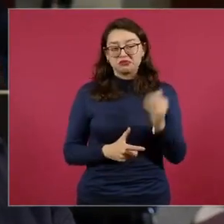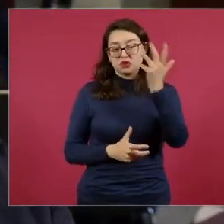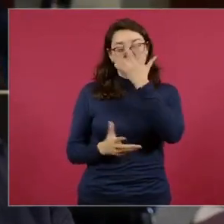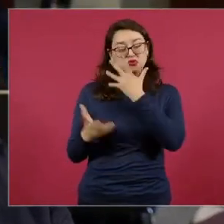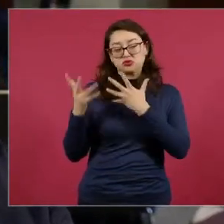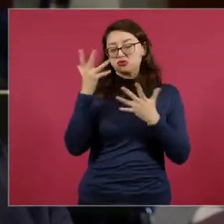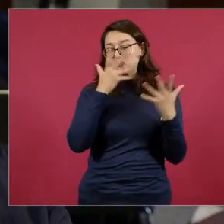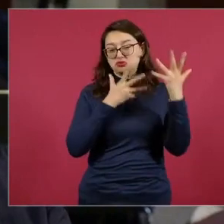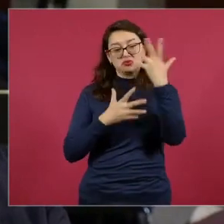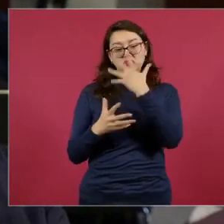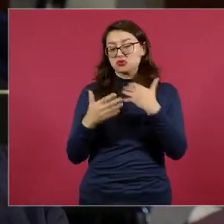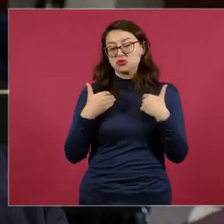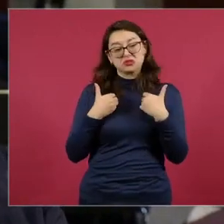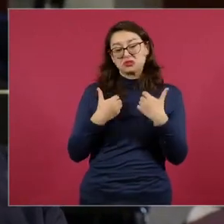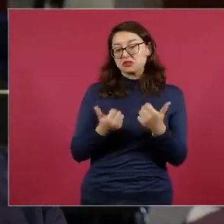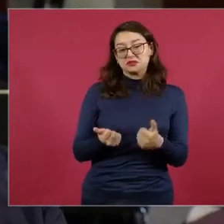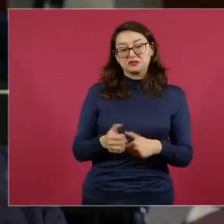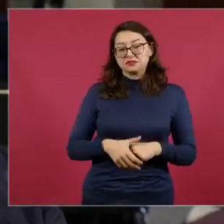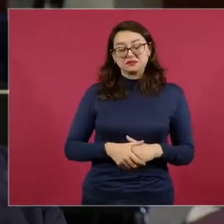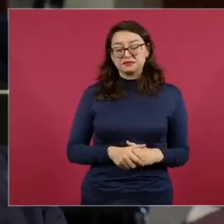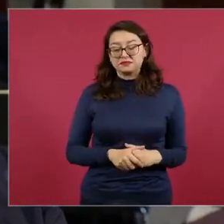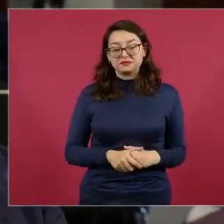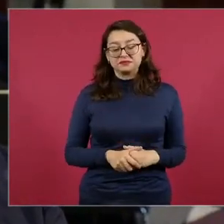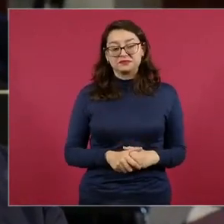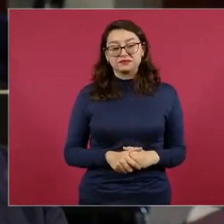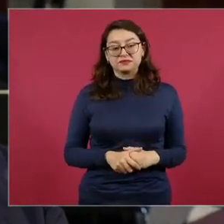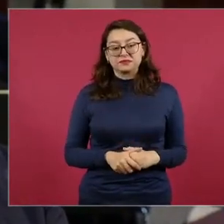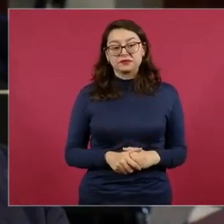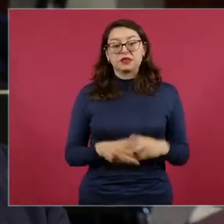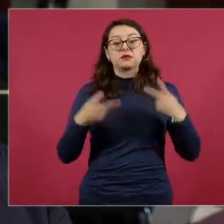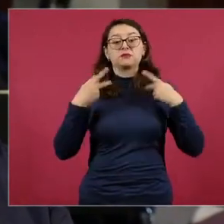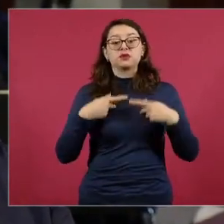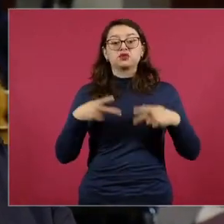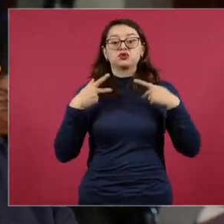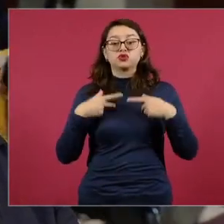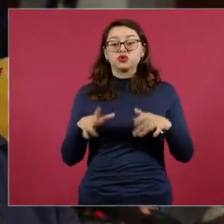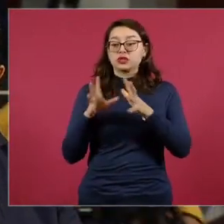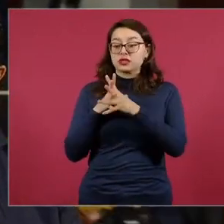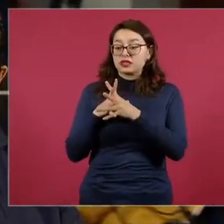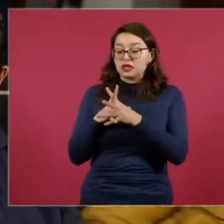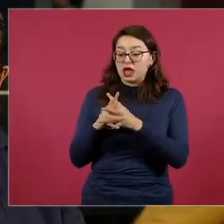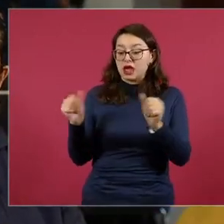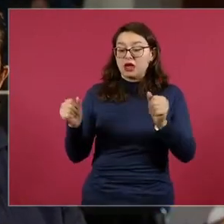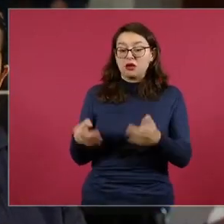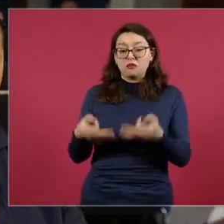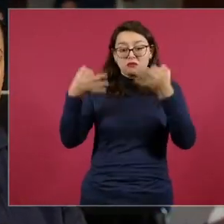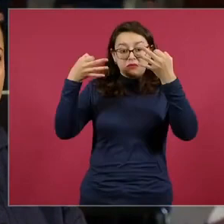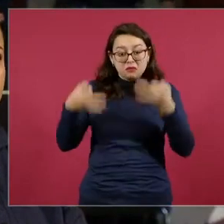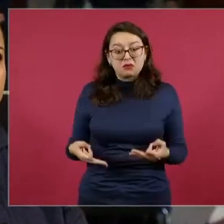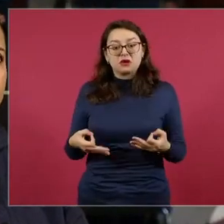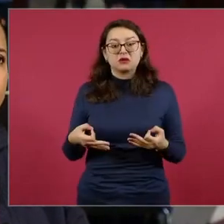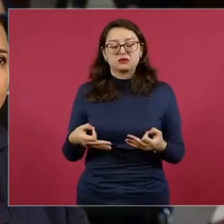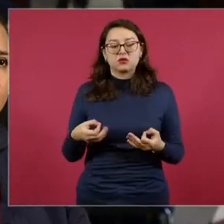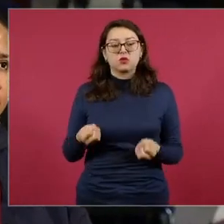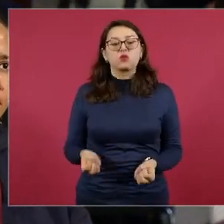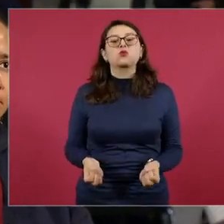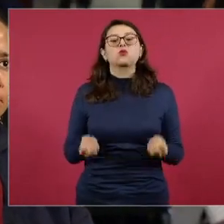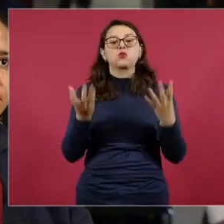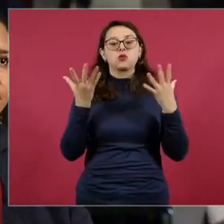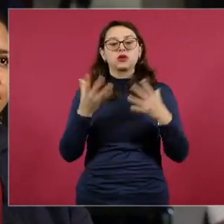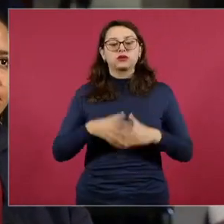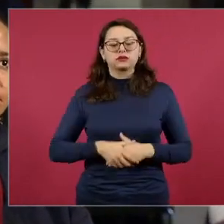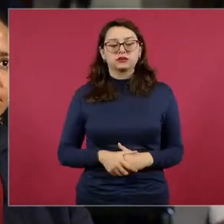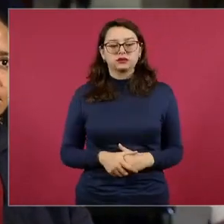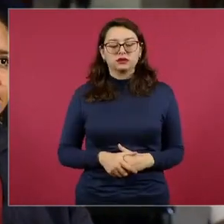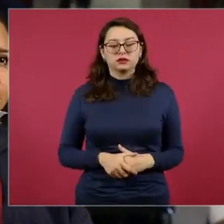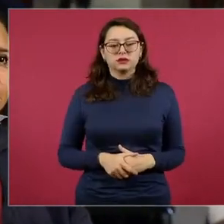ambigüedad. Yo le preguntaría oficialmente cuántas personas hay desaparecidas en México. Porque